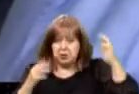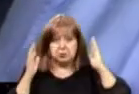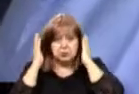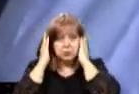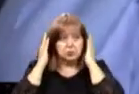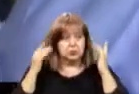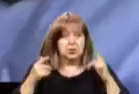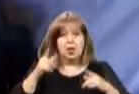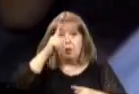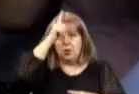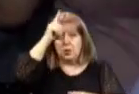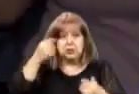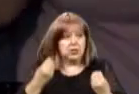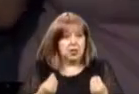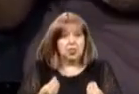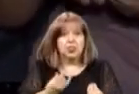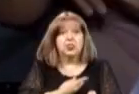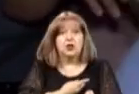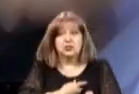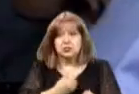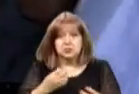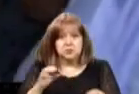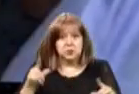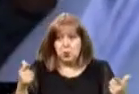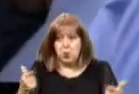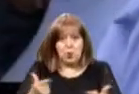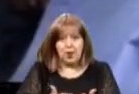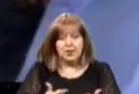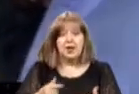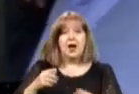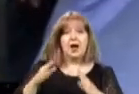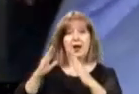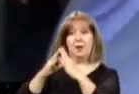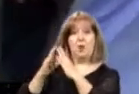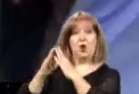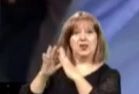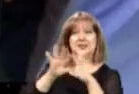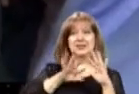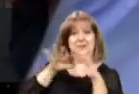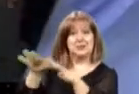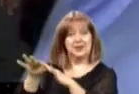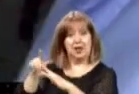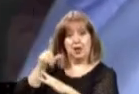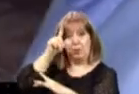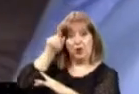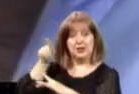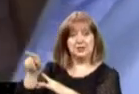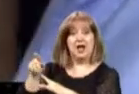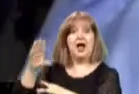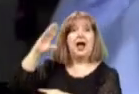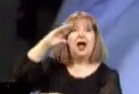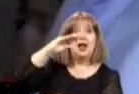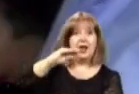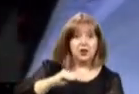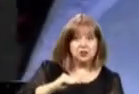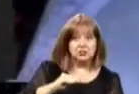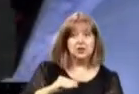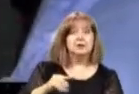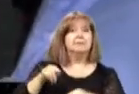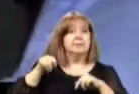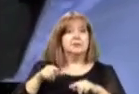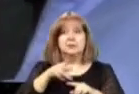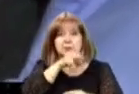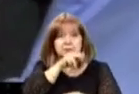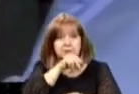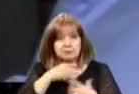y la policía nunca está. Ahora está la comisaría llena y en la noche, que es la hora que tienen que andar,